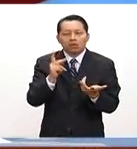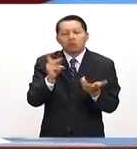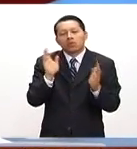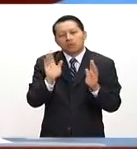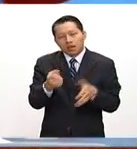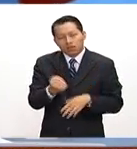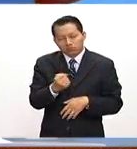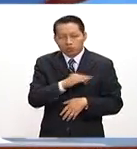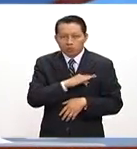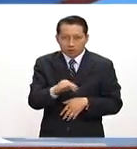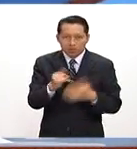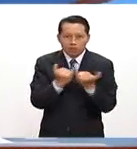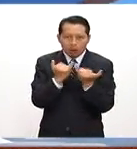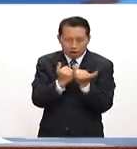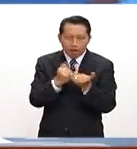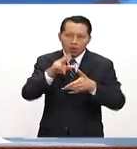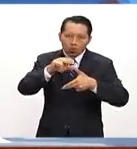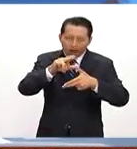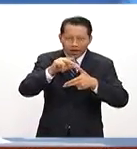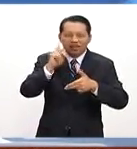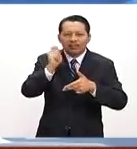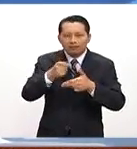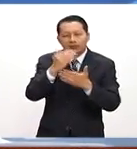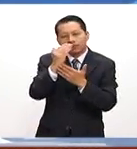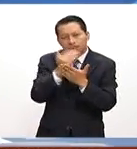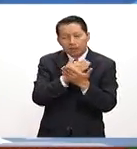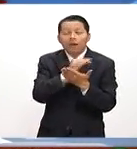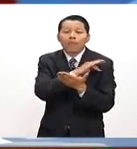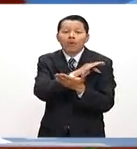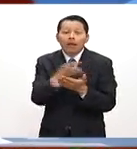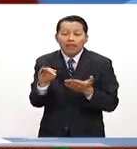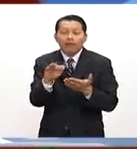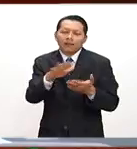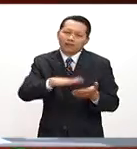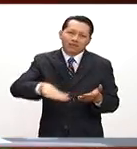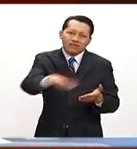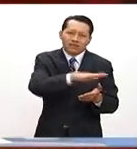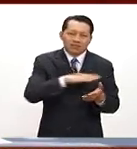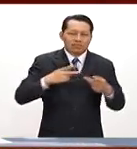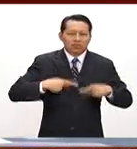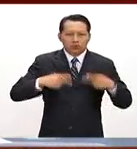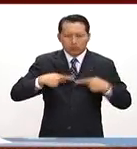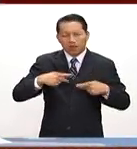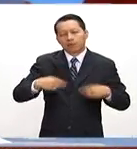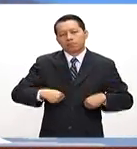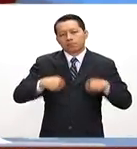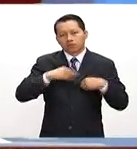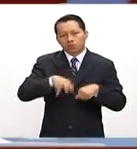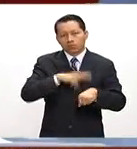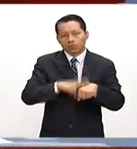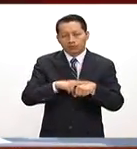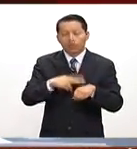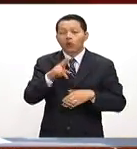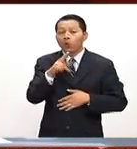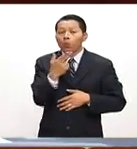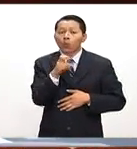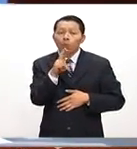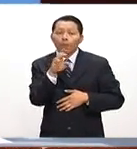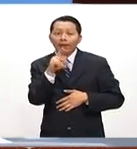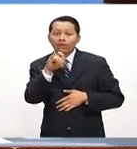empieza a poder reanudar la vida normal de la ciudadanía. Humberto Zamora, jefe de información del